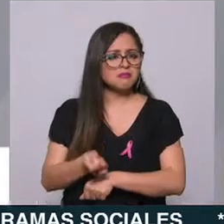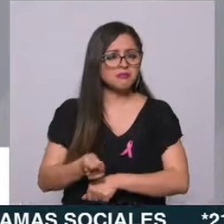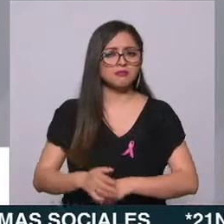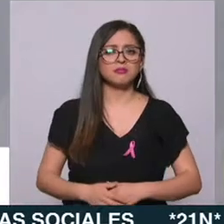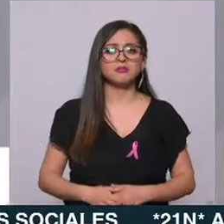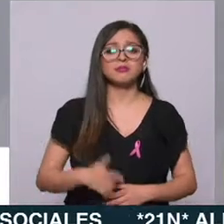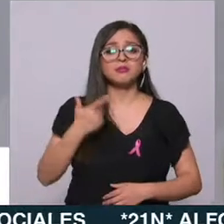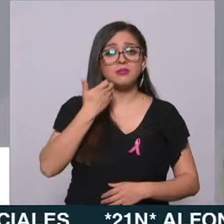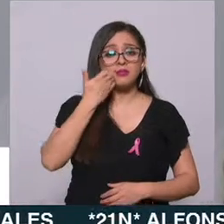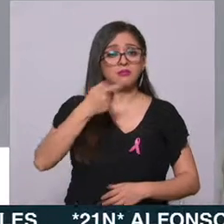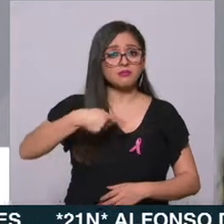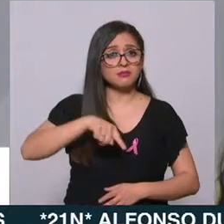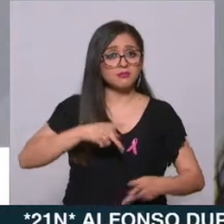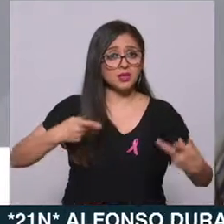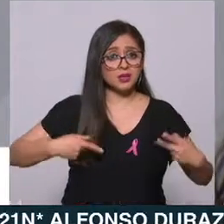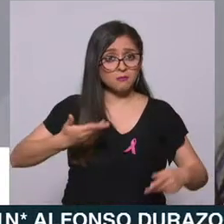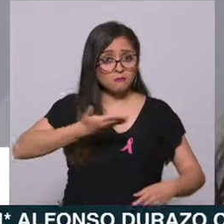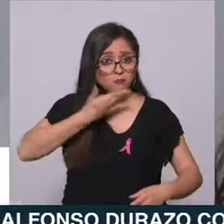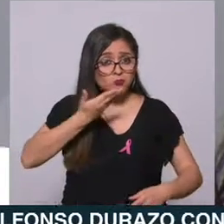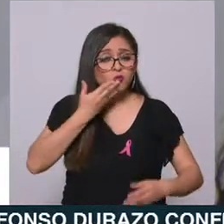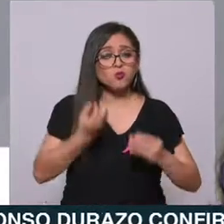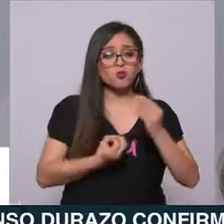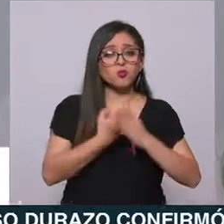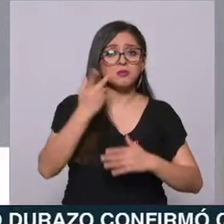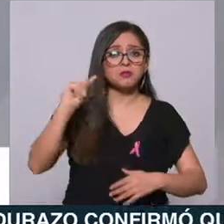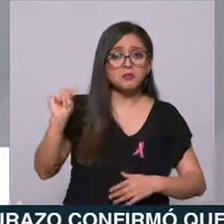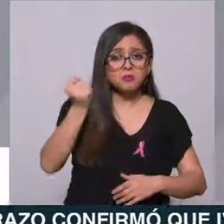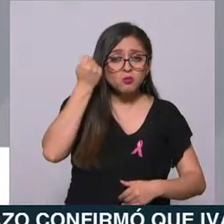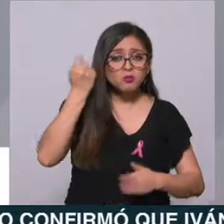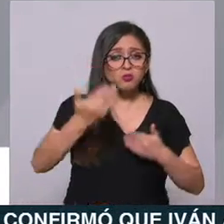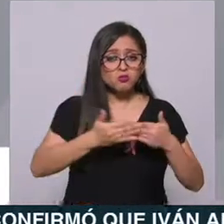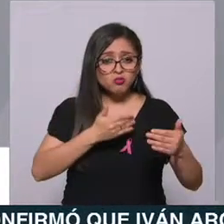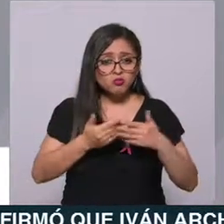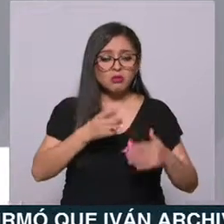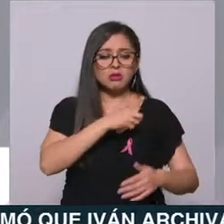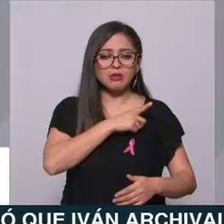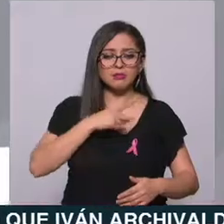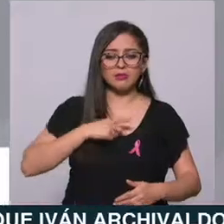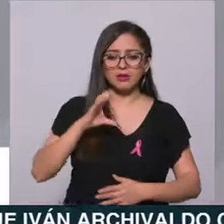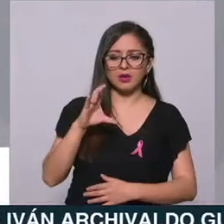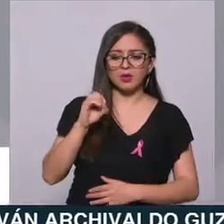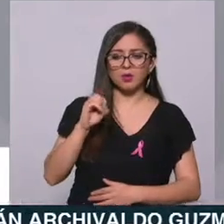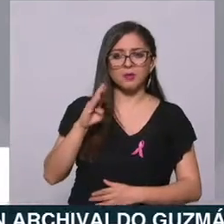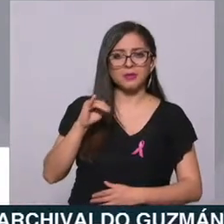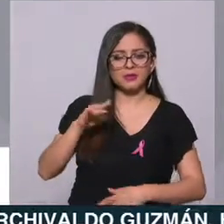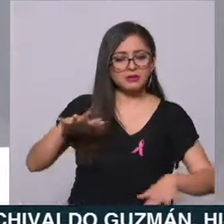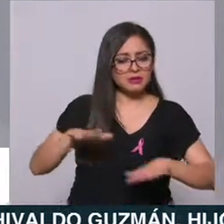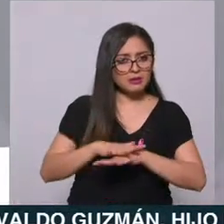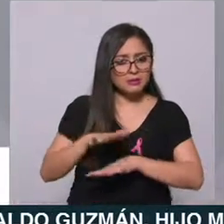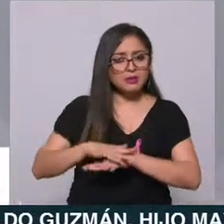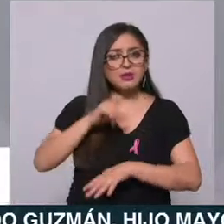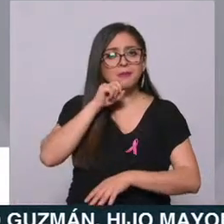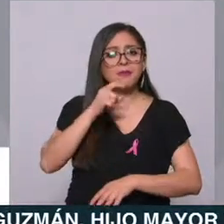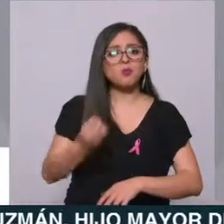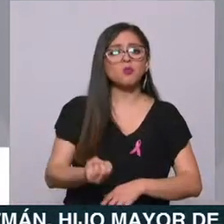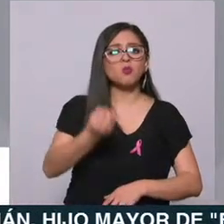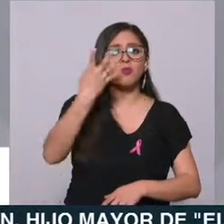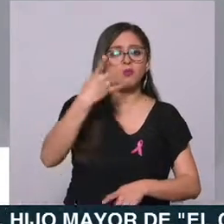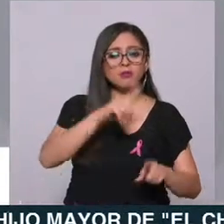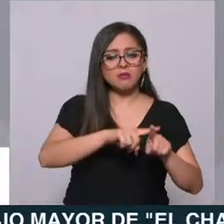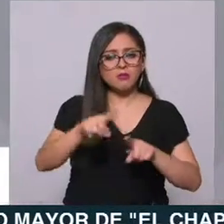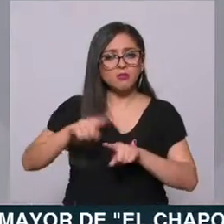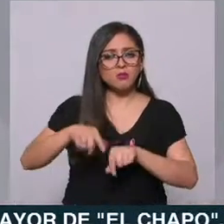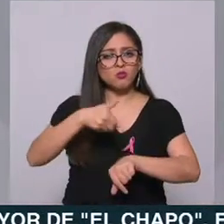personas usuarias, es decir, hay nuevas tecnologías, nuevas formas de operación y creemos que se debe actualizar. Queremos expandir el sistema, no solo en el número de bicicletas, sino